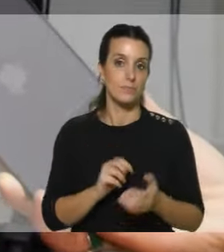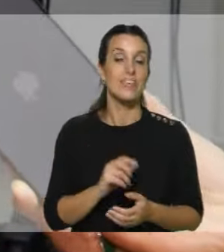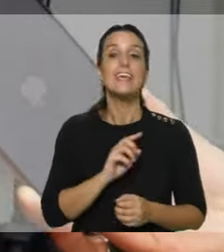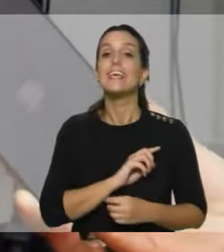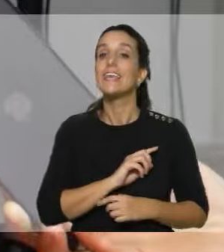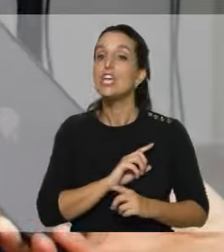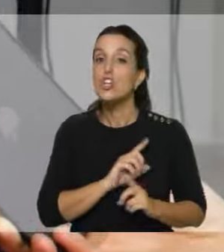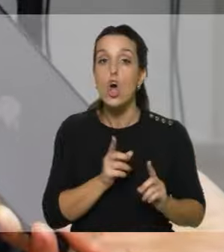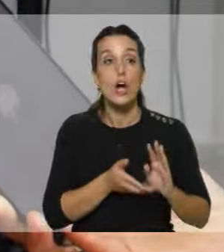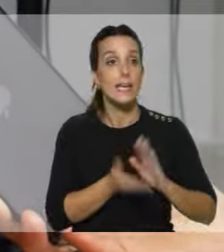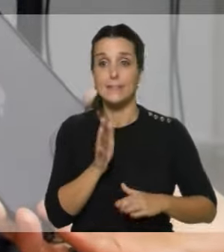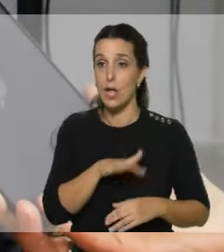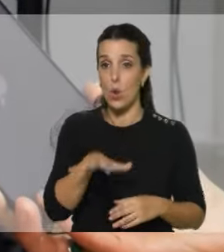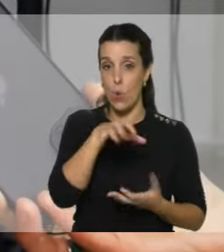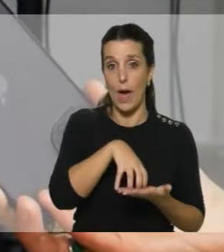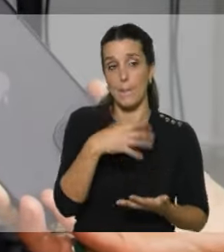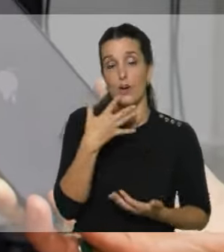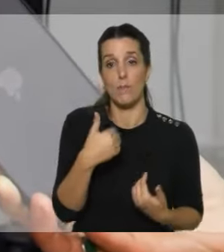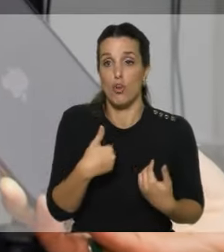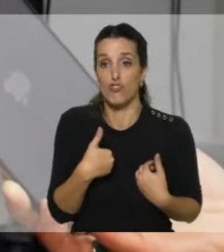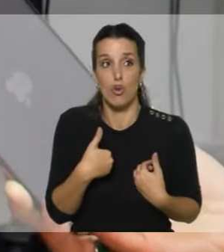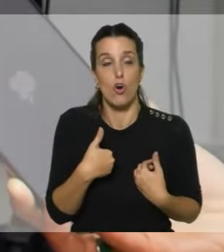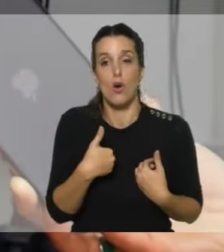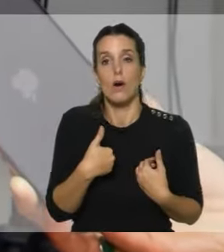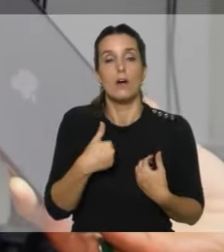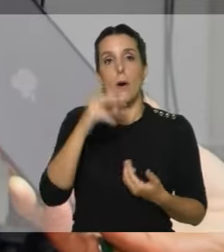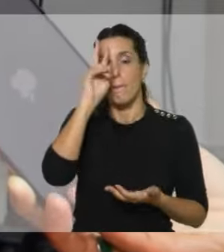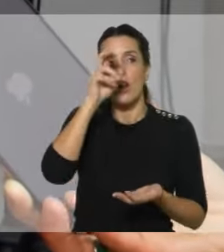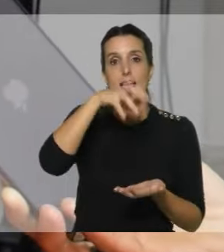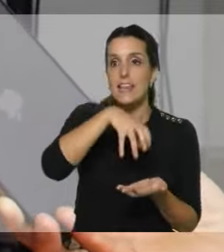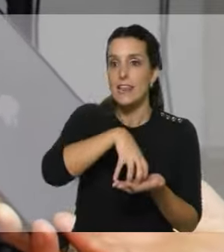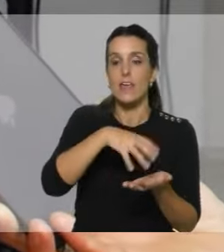no retirarse de los lugares. Si yo cierro una policlínica,